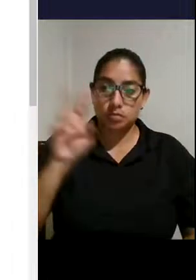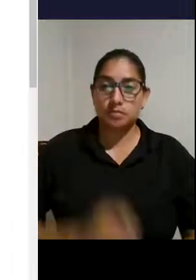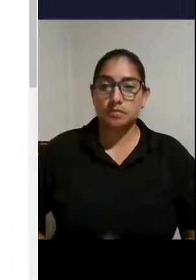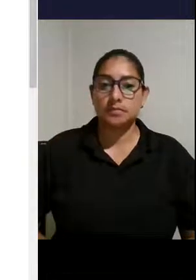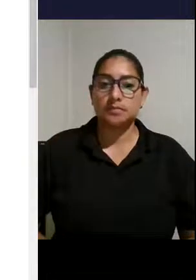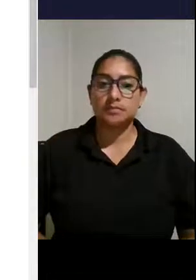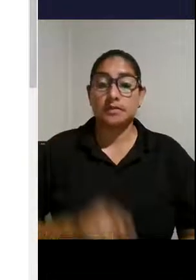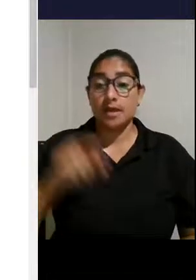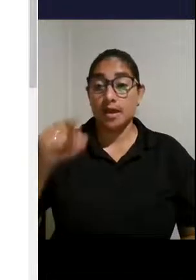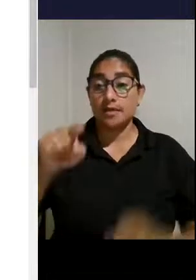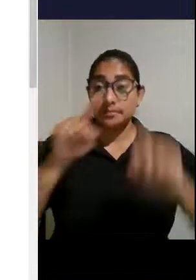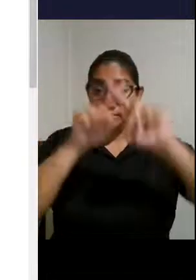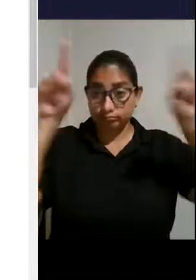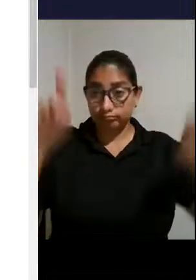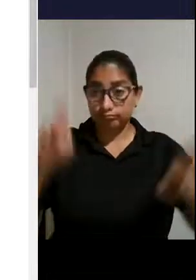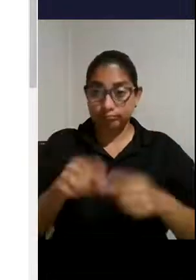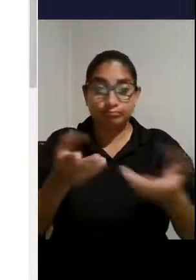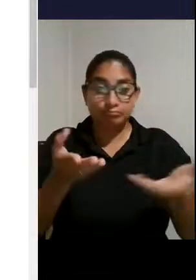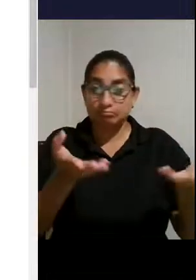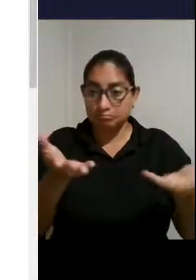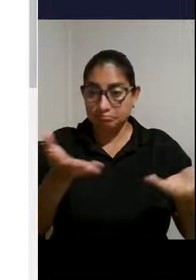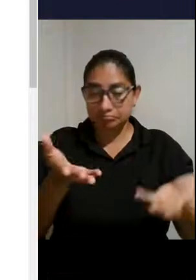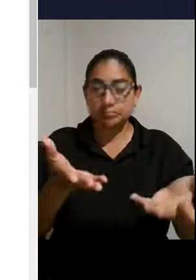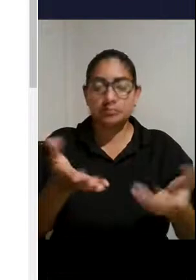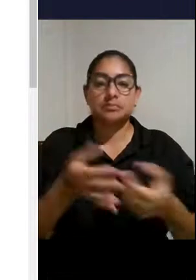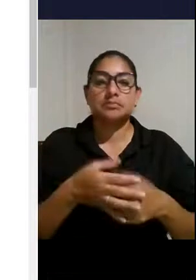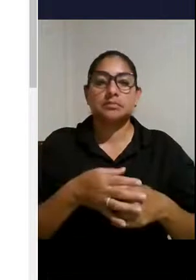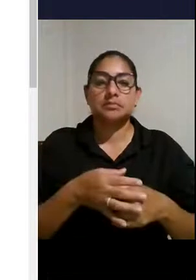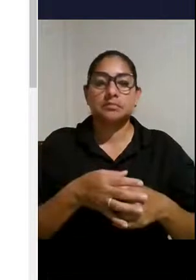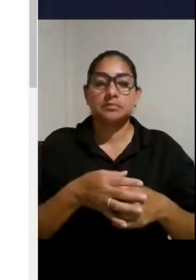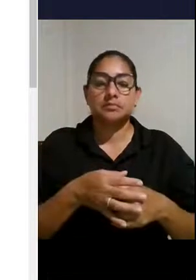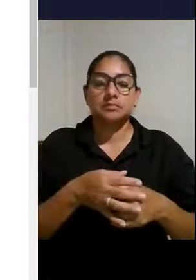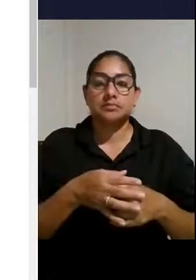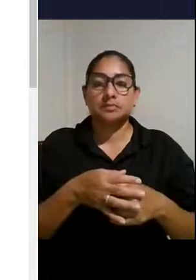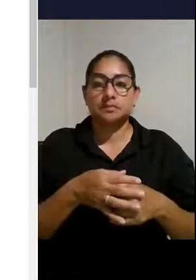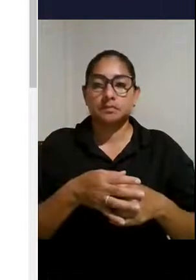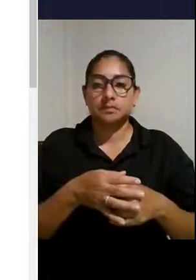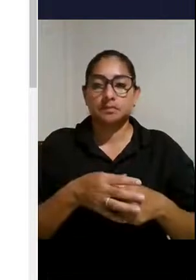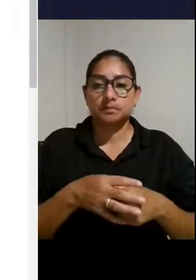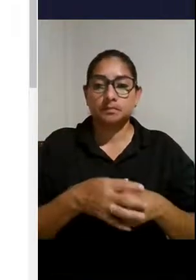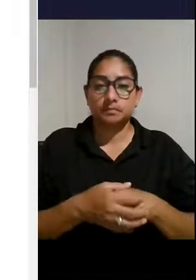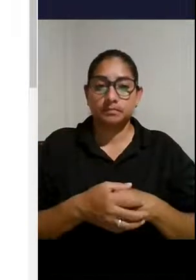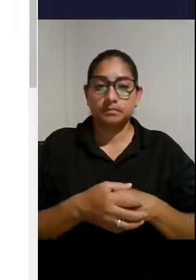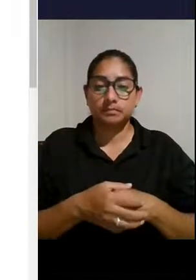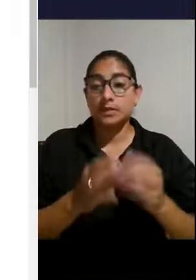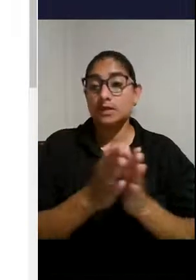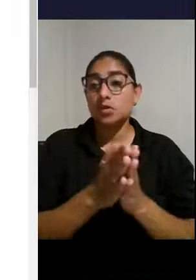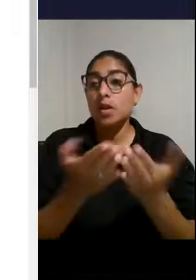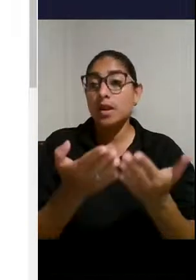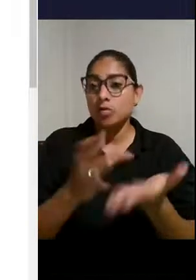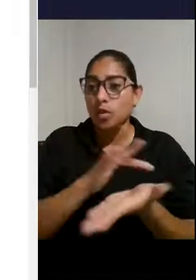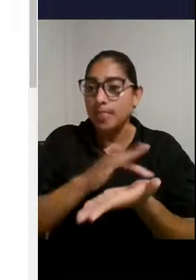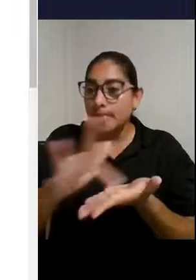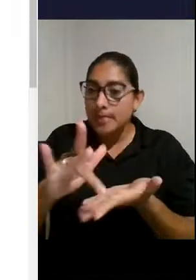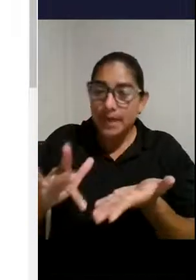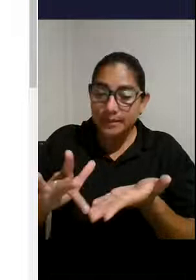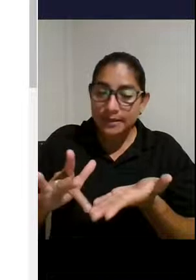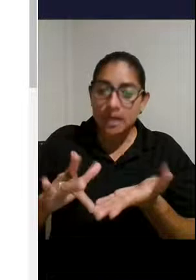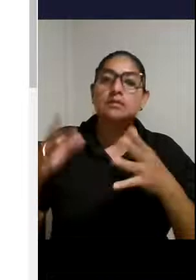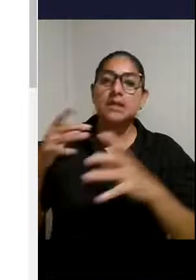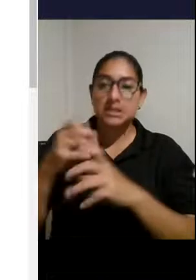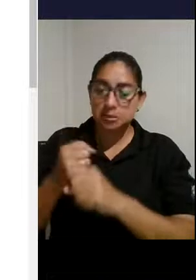Esta presentación es, em, es un libro digital que